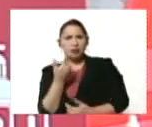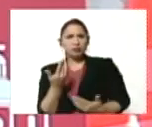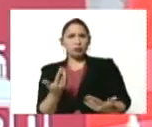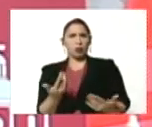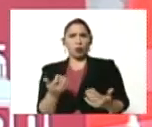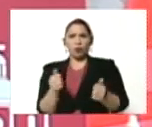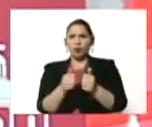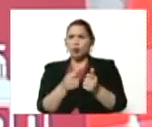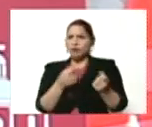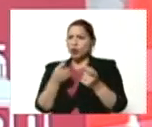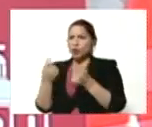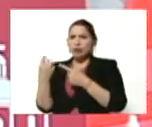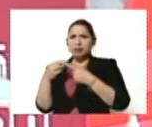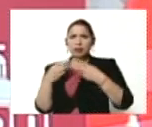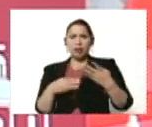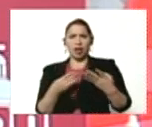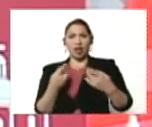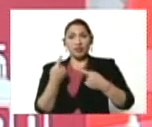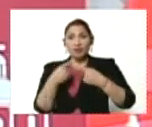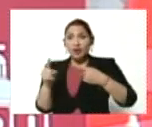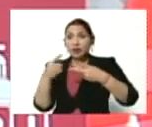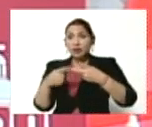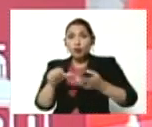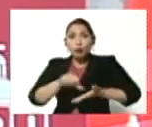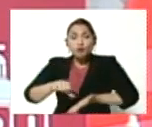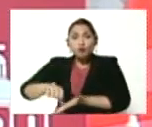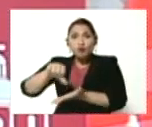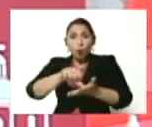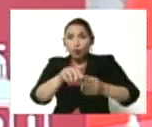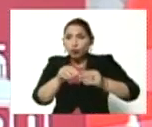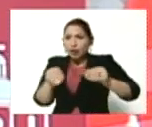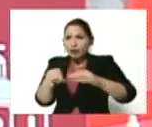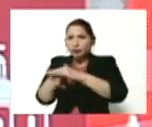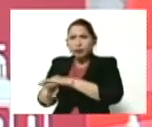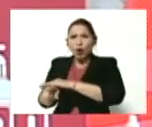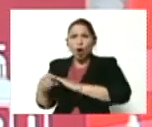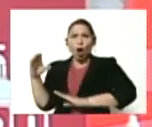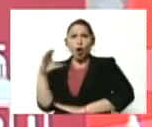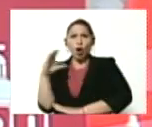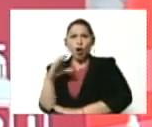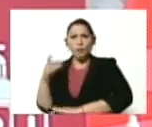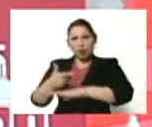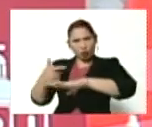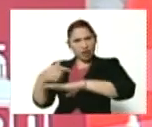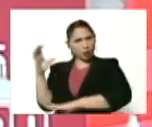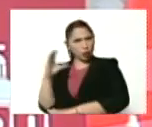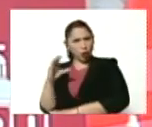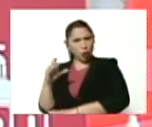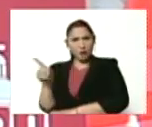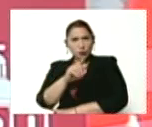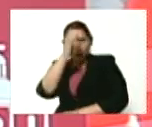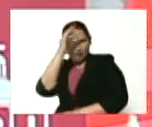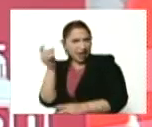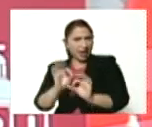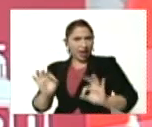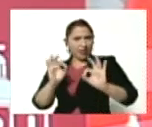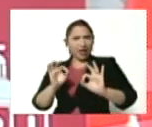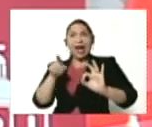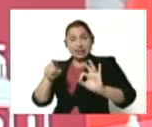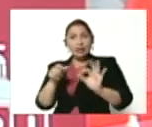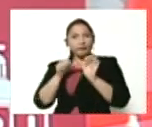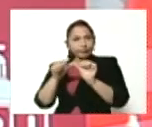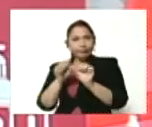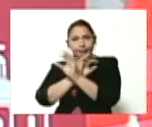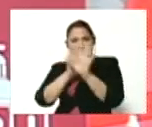con logística, en distintos puntos del territorio de Colombia, y el gobierno de Colombia no sabía nada. No es que no sabía nada, aquí queda perfectamente claro